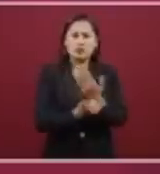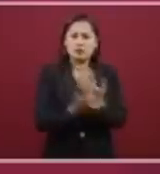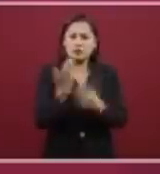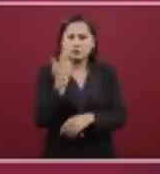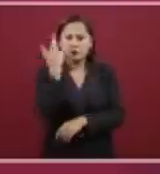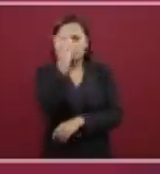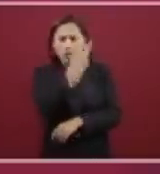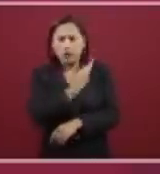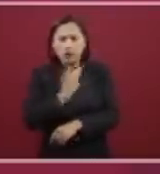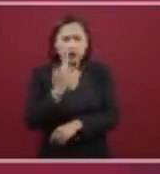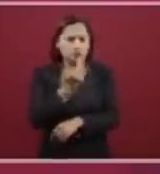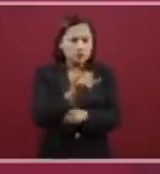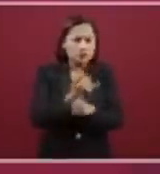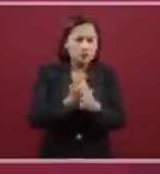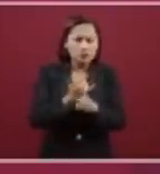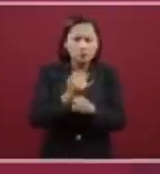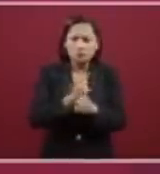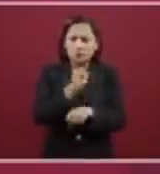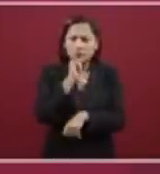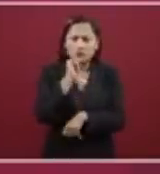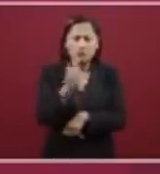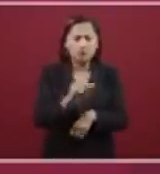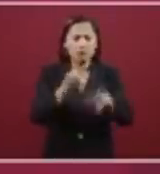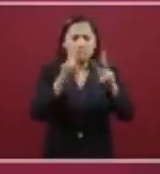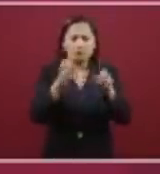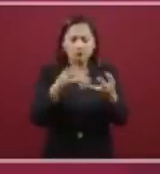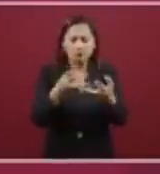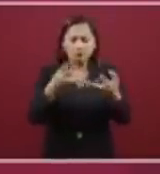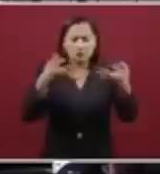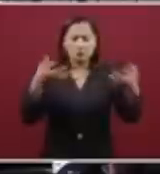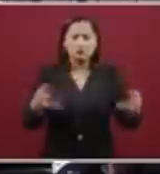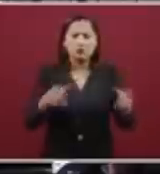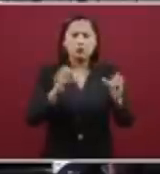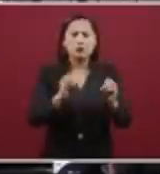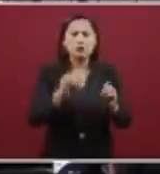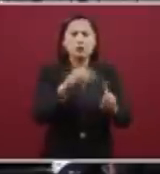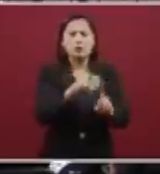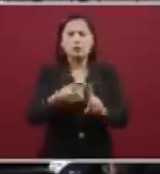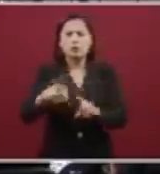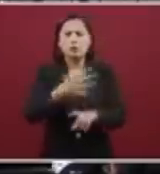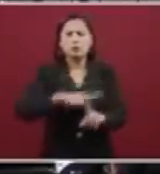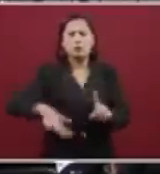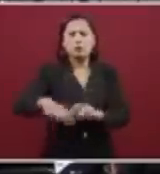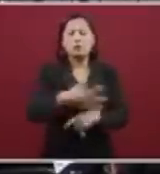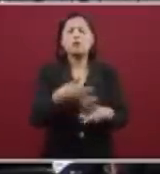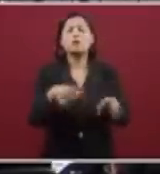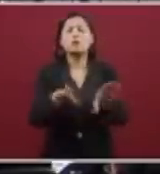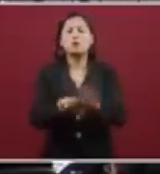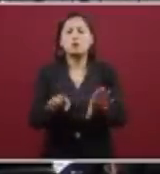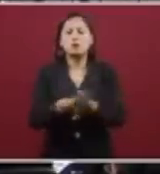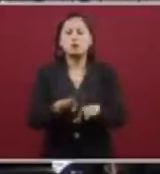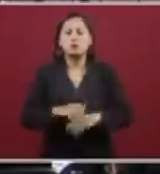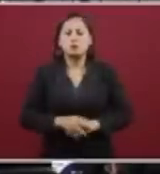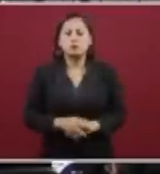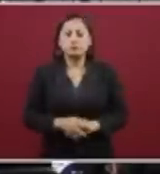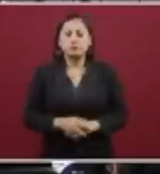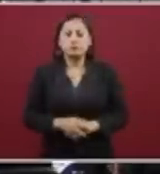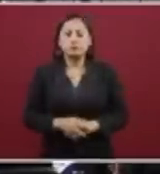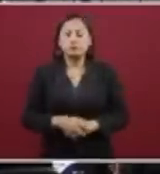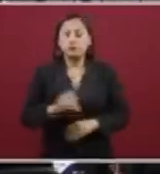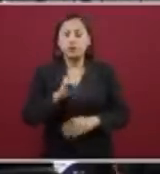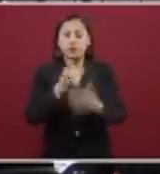la regulación de uso del suelo y el ordenamiento territorial uno de los proyectos complementarios